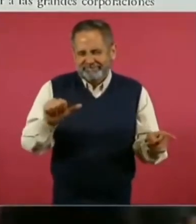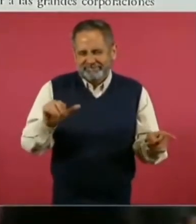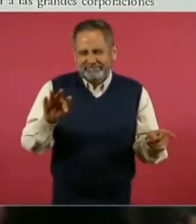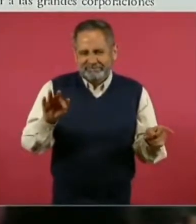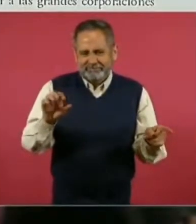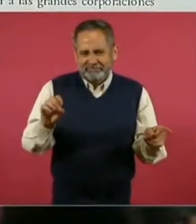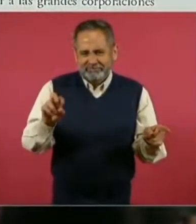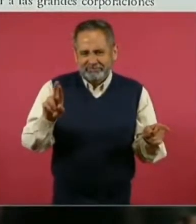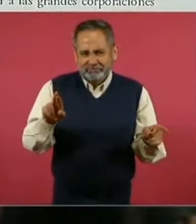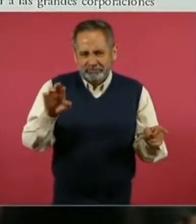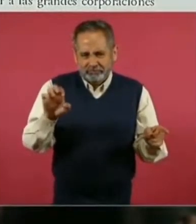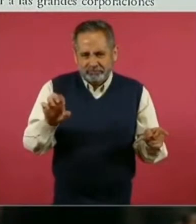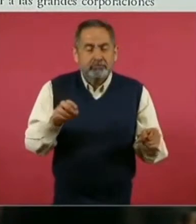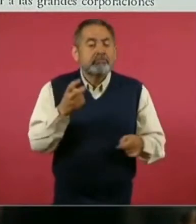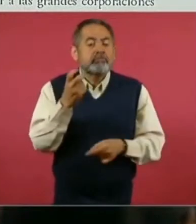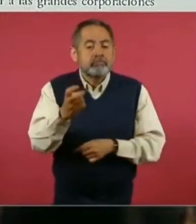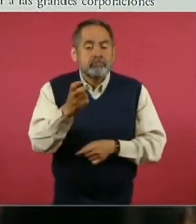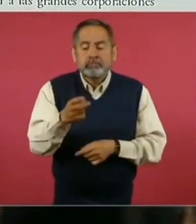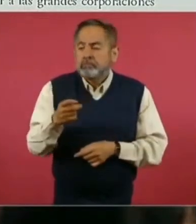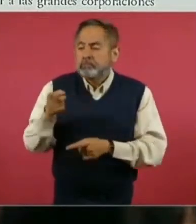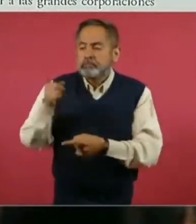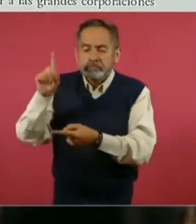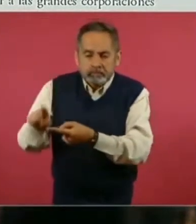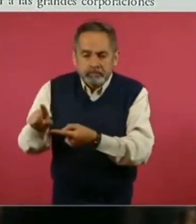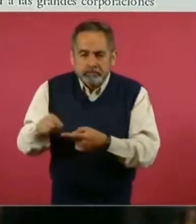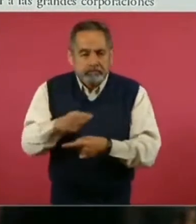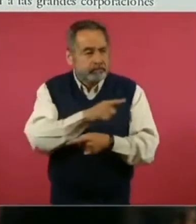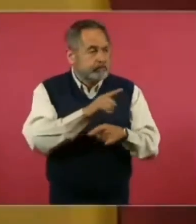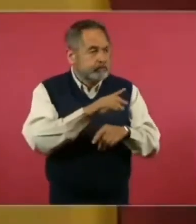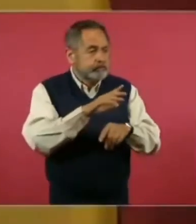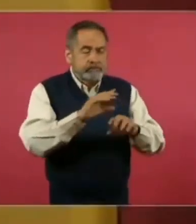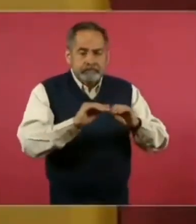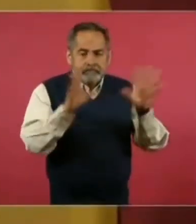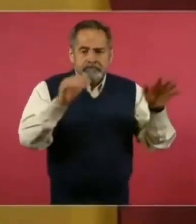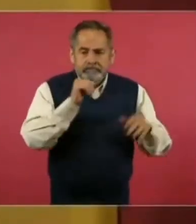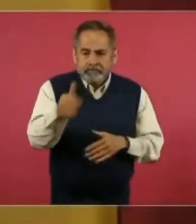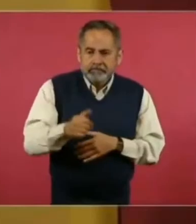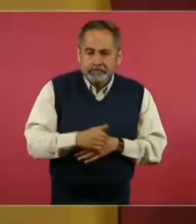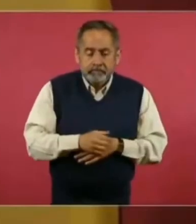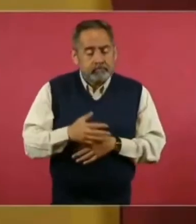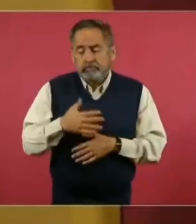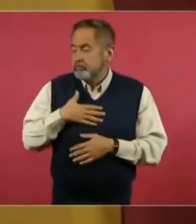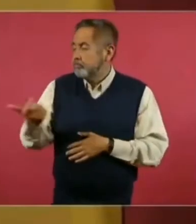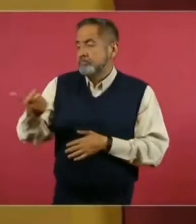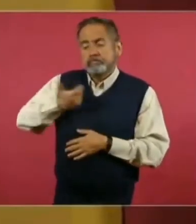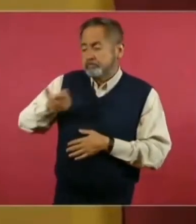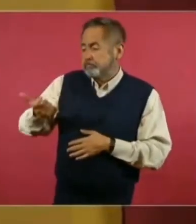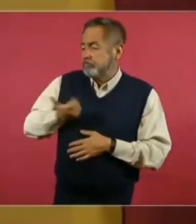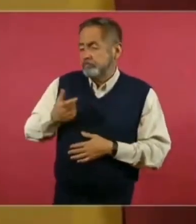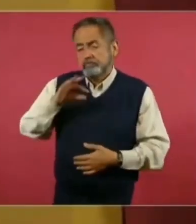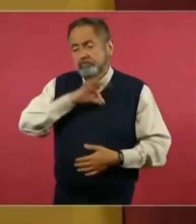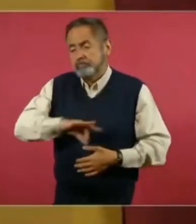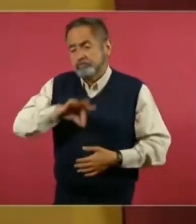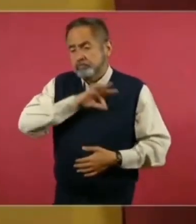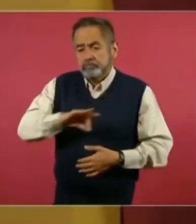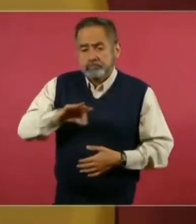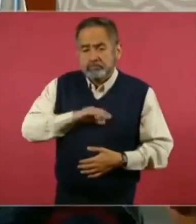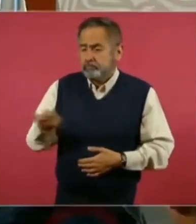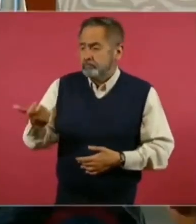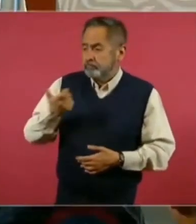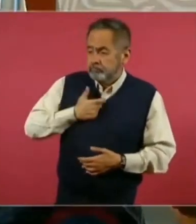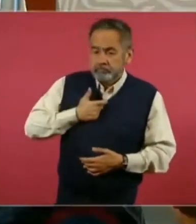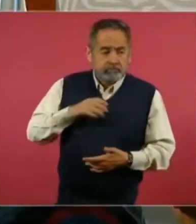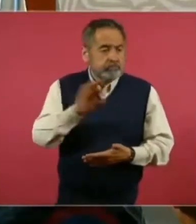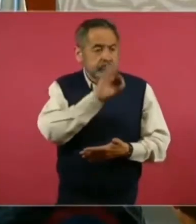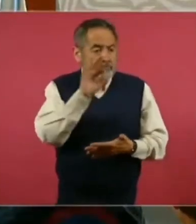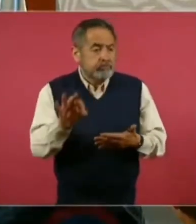la administración sin transparencia, con altos costos por la operación y baja